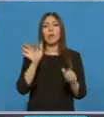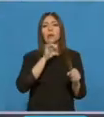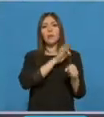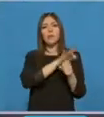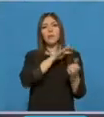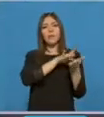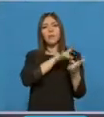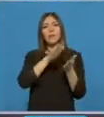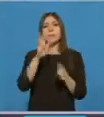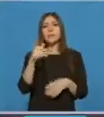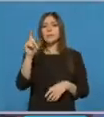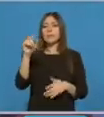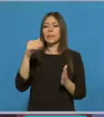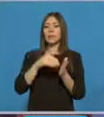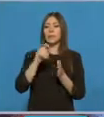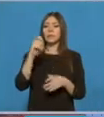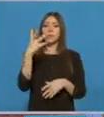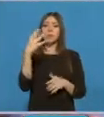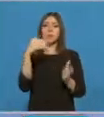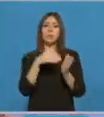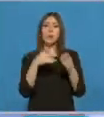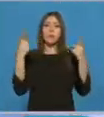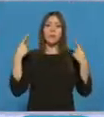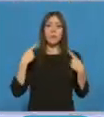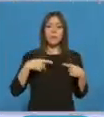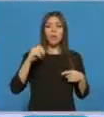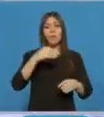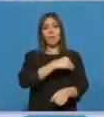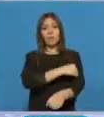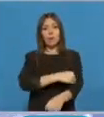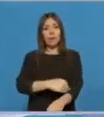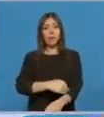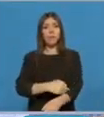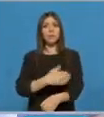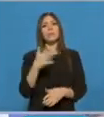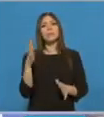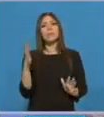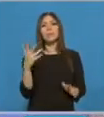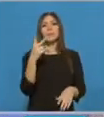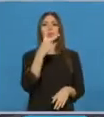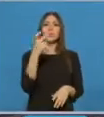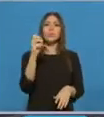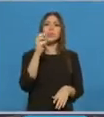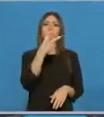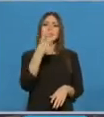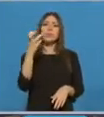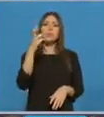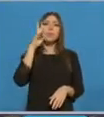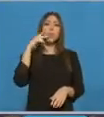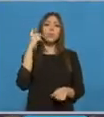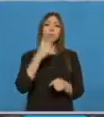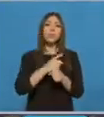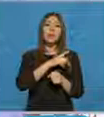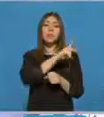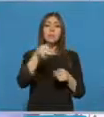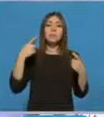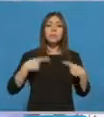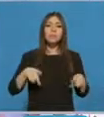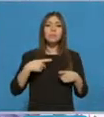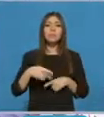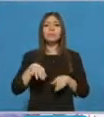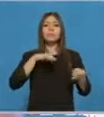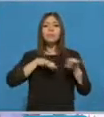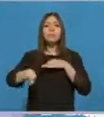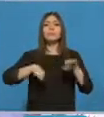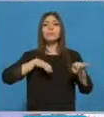20,000 personas, 24,000 familias. Muy buena cifra. Exactamente, y 200, casi 300 voluntarios están trabajando